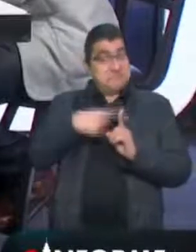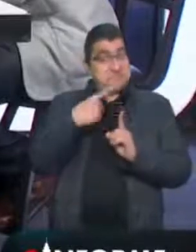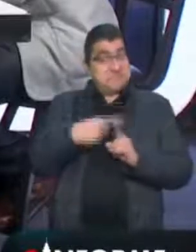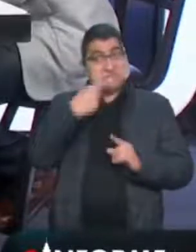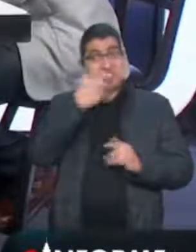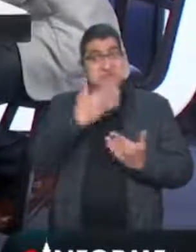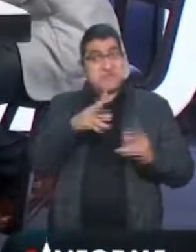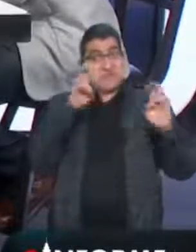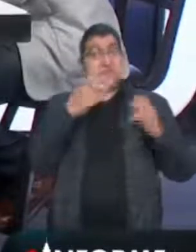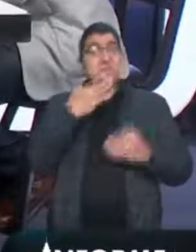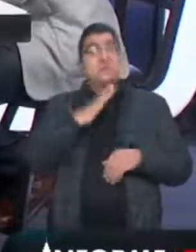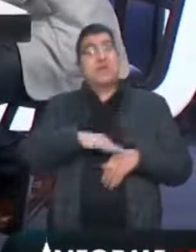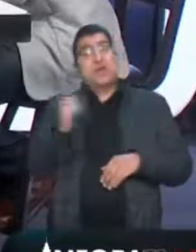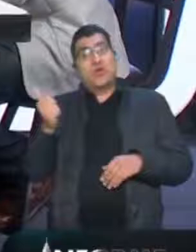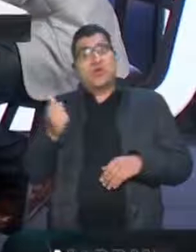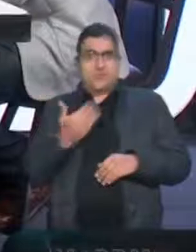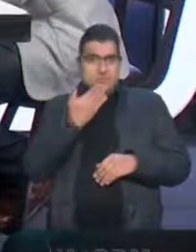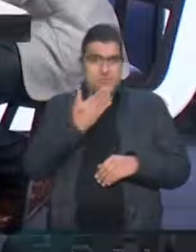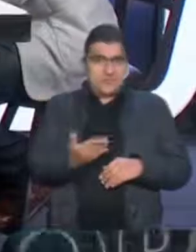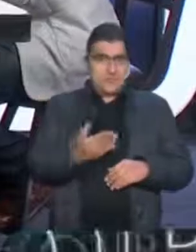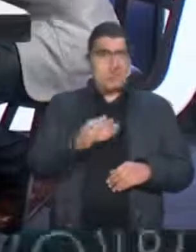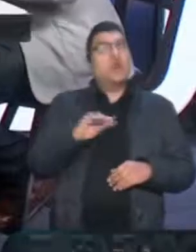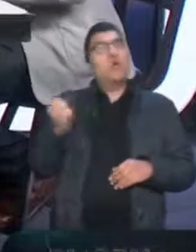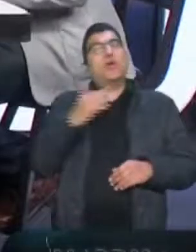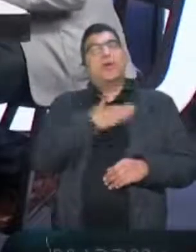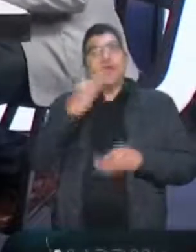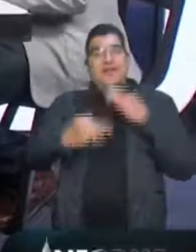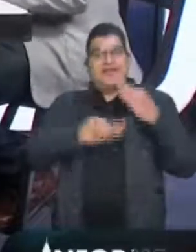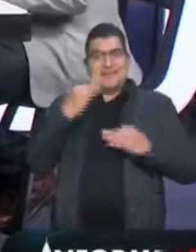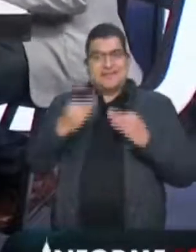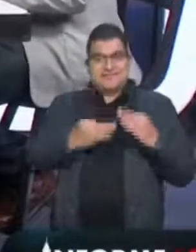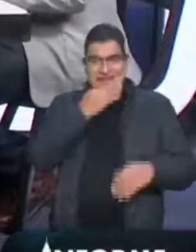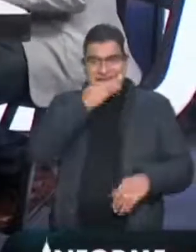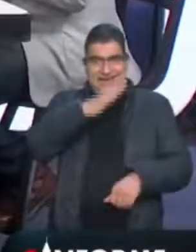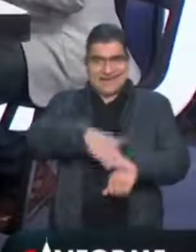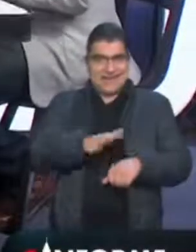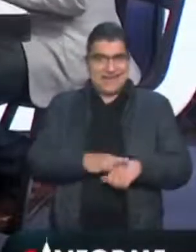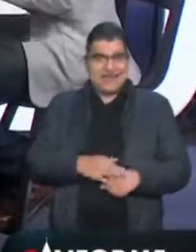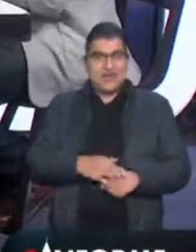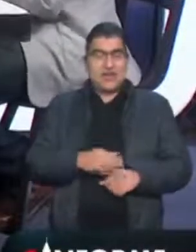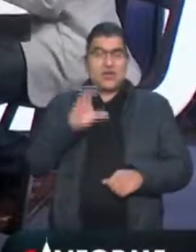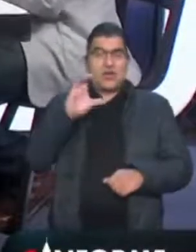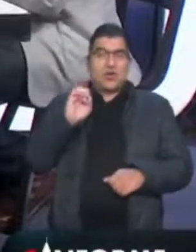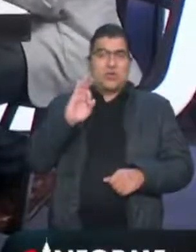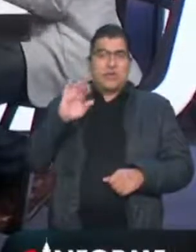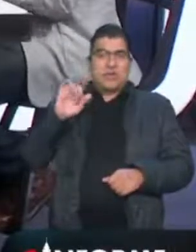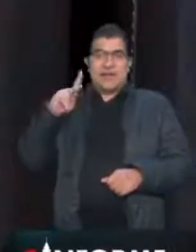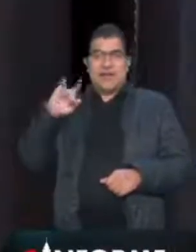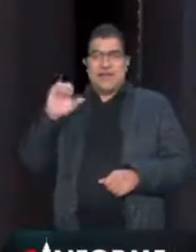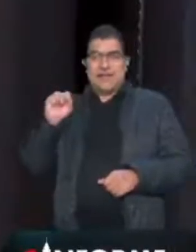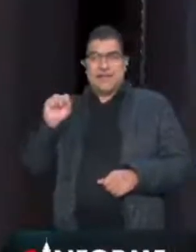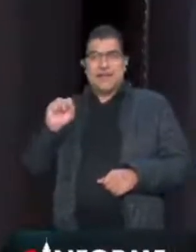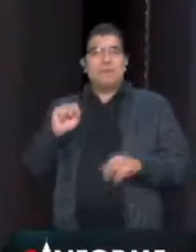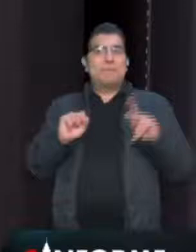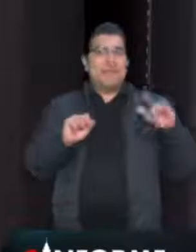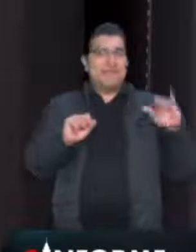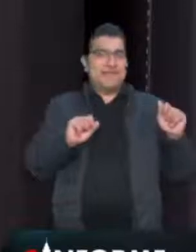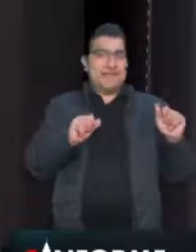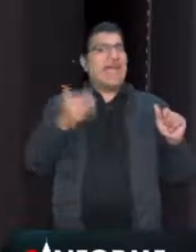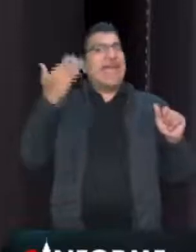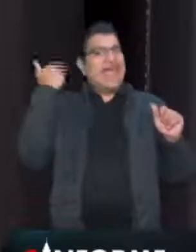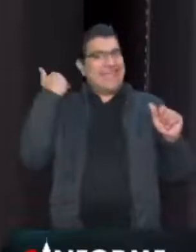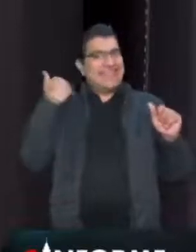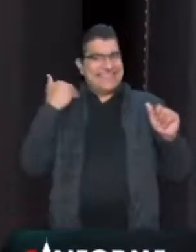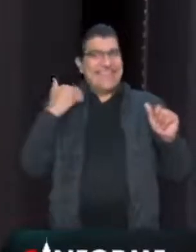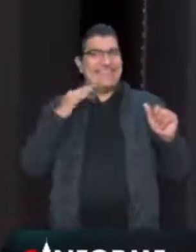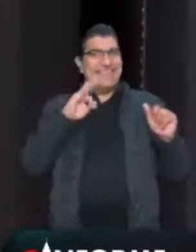¿Qué temas más tenemos, Miguel? Pues continuamos con las buenas noticias. Cofepris y Meta, lo que antes era Facebook,